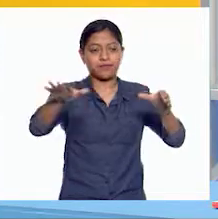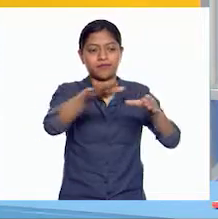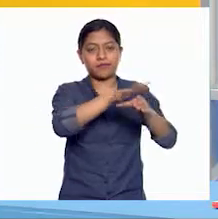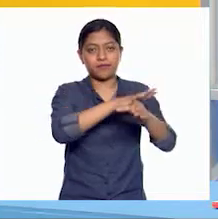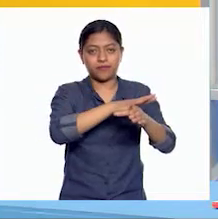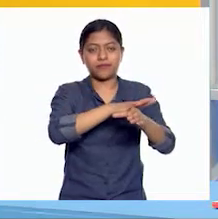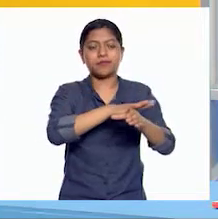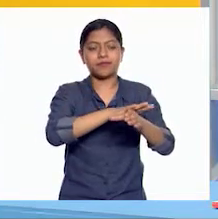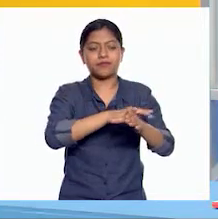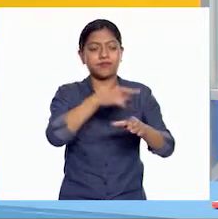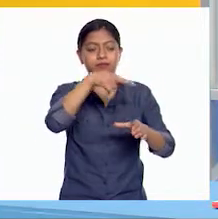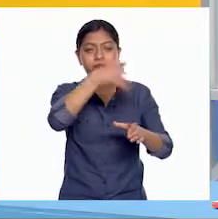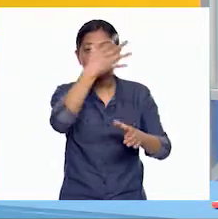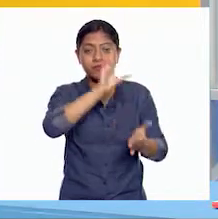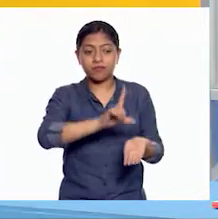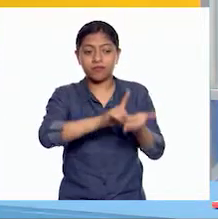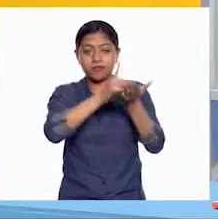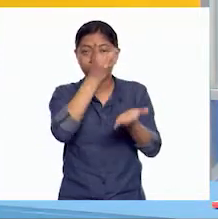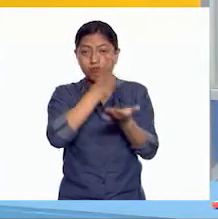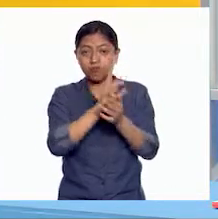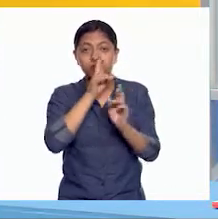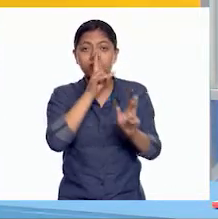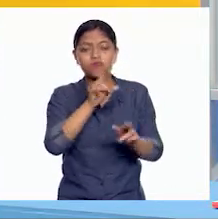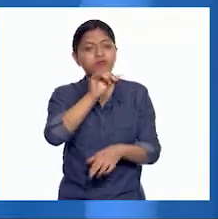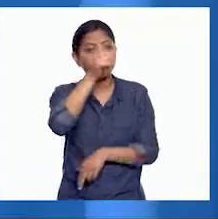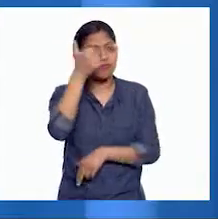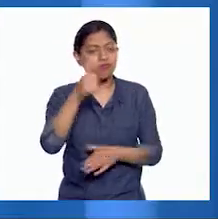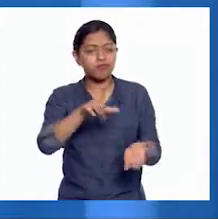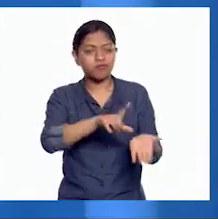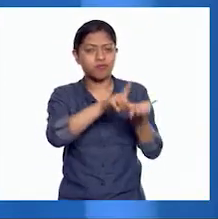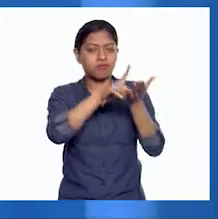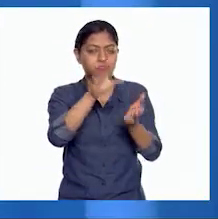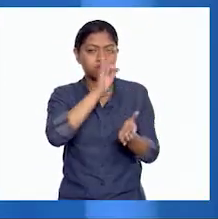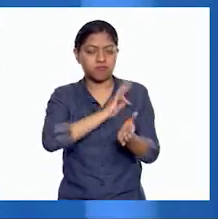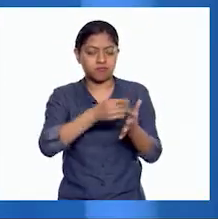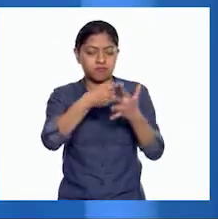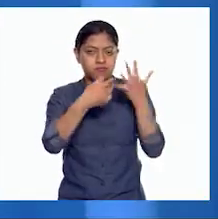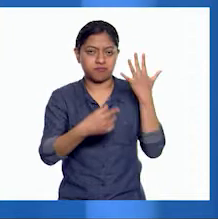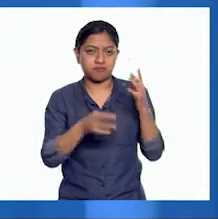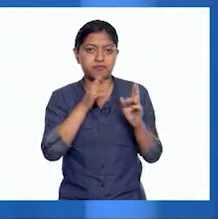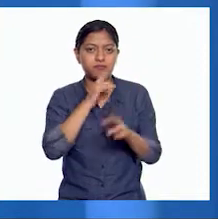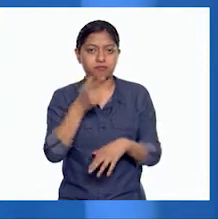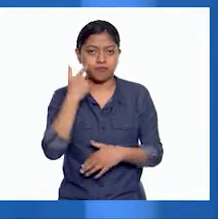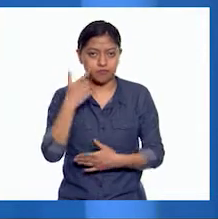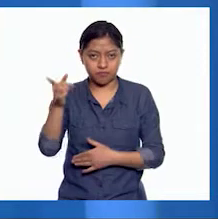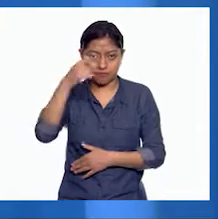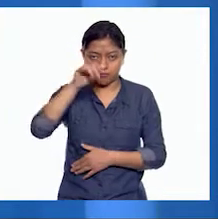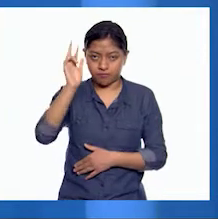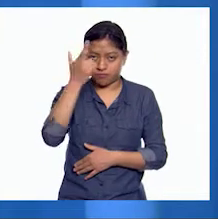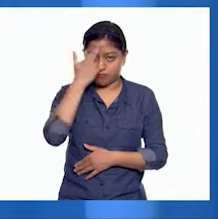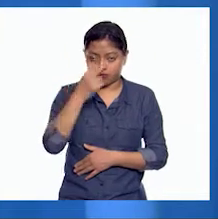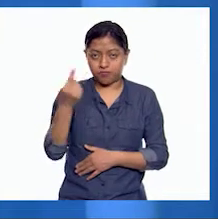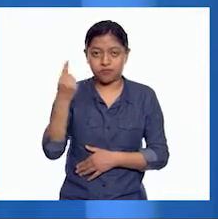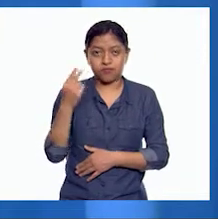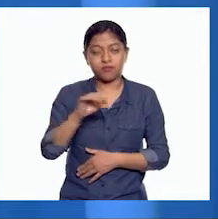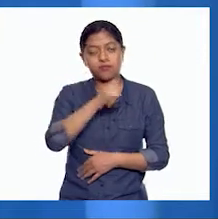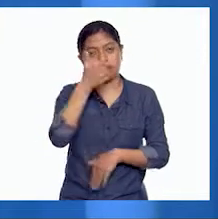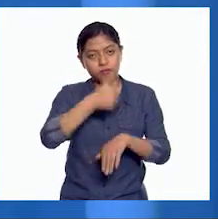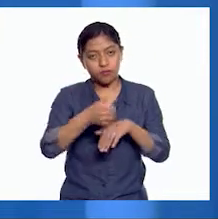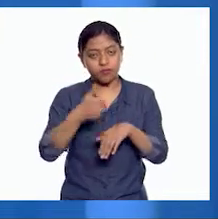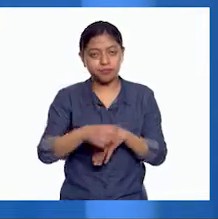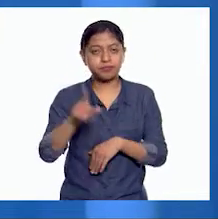sirva para envasar los dos líquidos. Muy bien, entonces recordemos que necesitamos encontrar otro número que